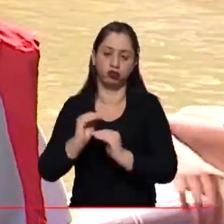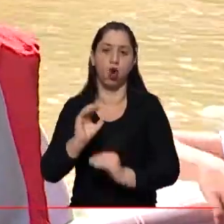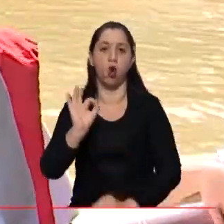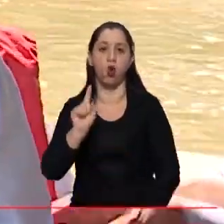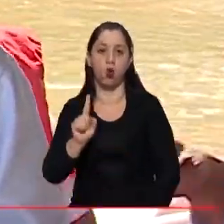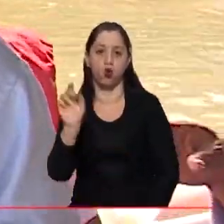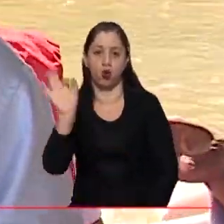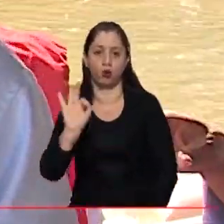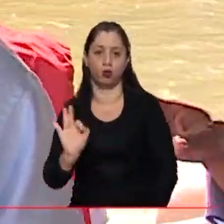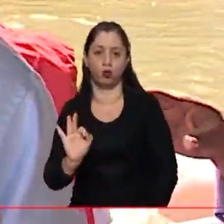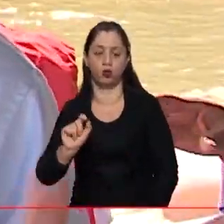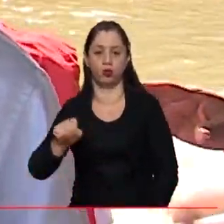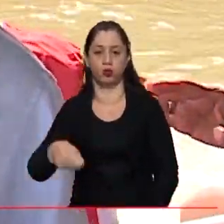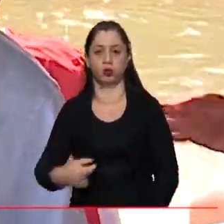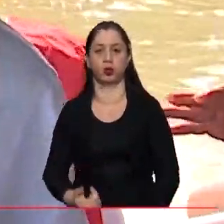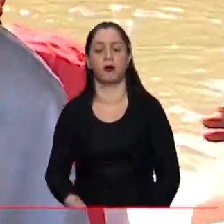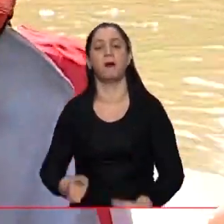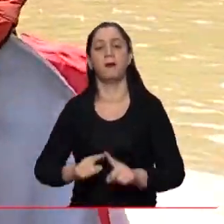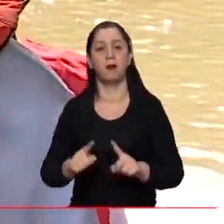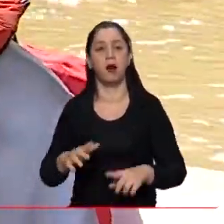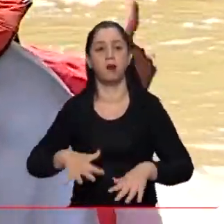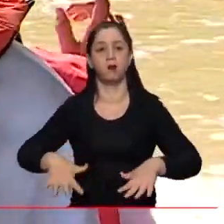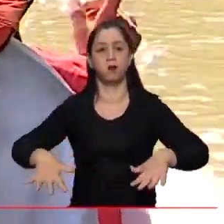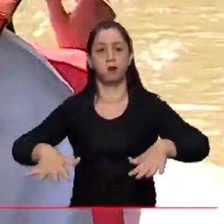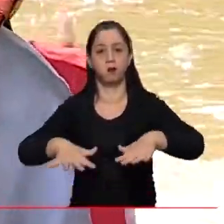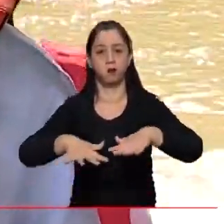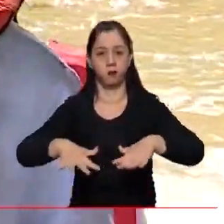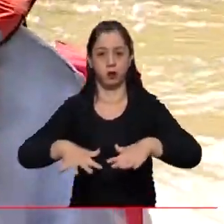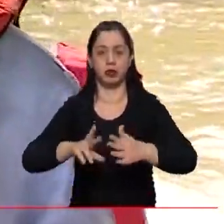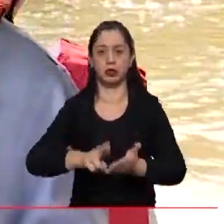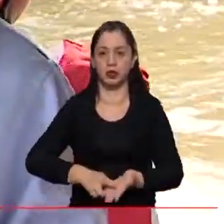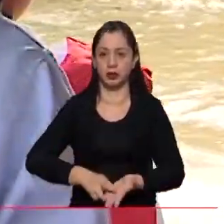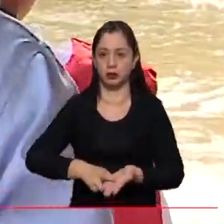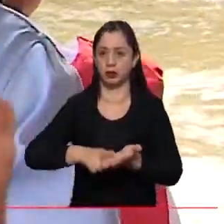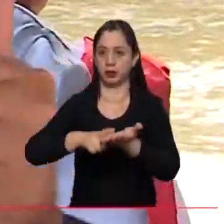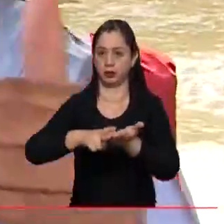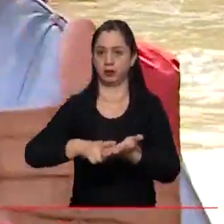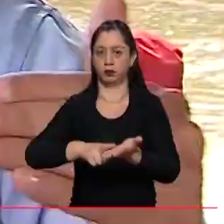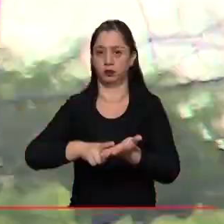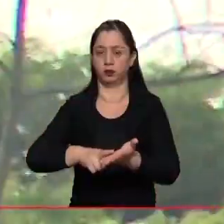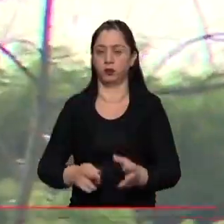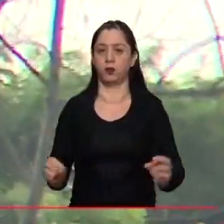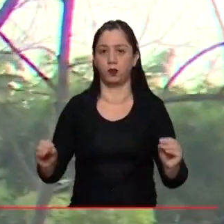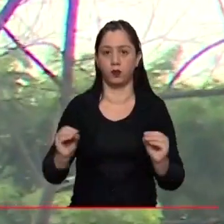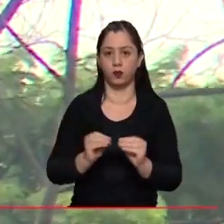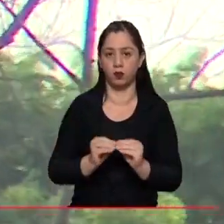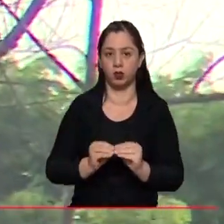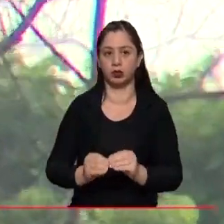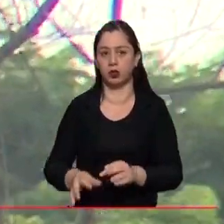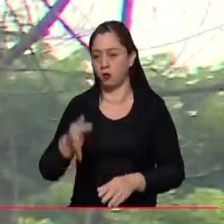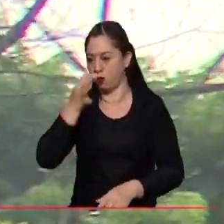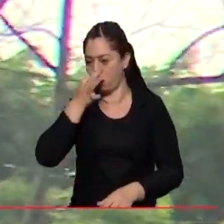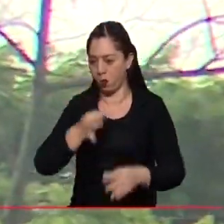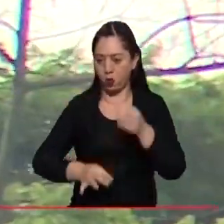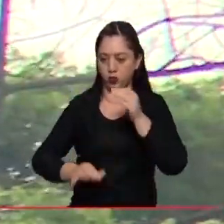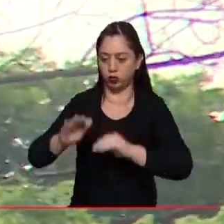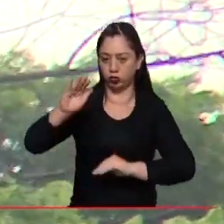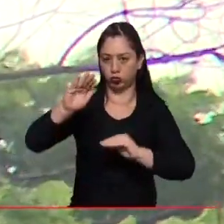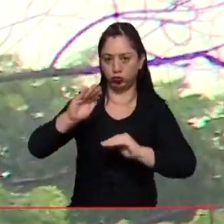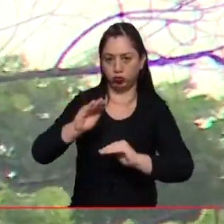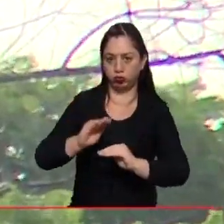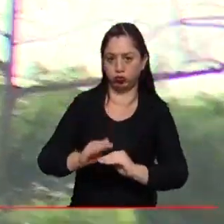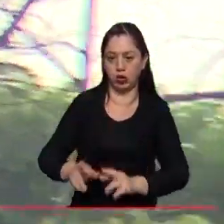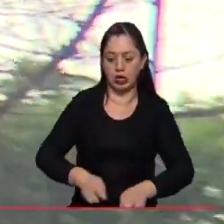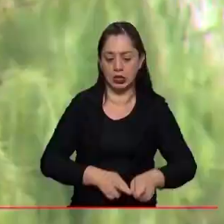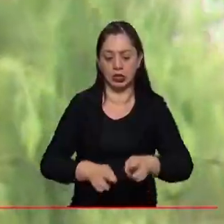1.5. Sin embargo, acá ya empezamos a ver una recuperación porque otros residuos ya han disminuido hacia el